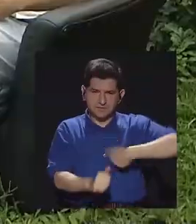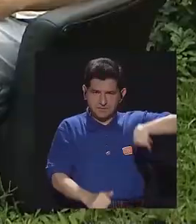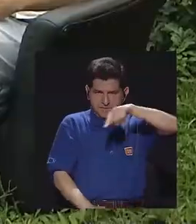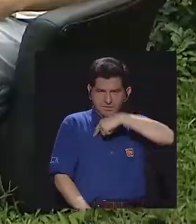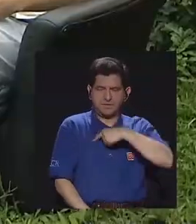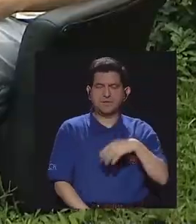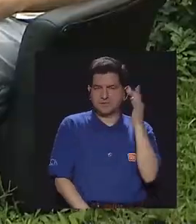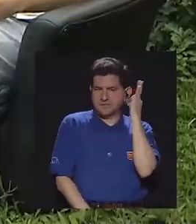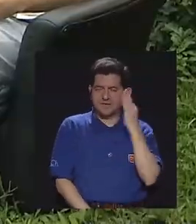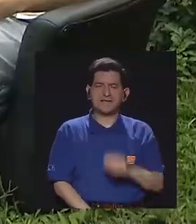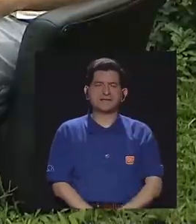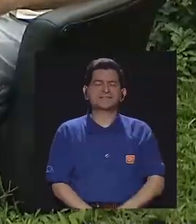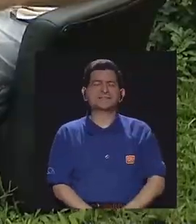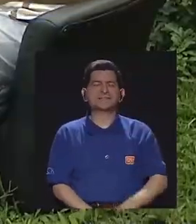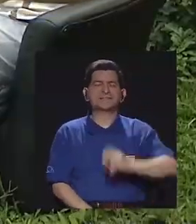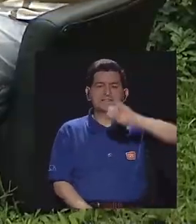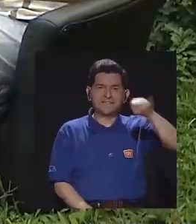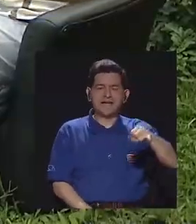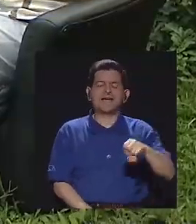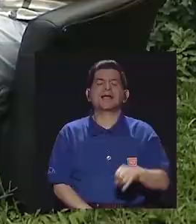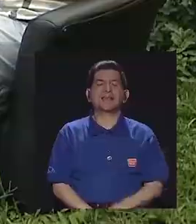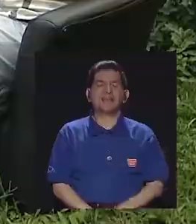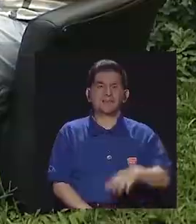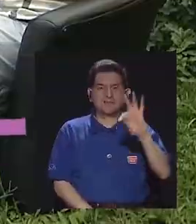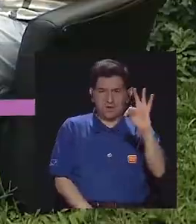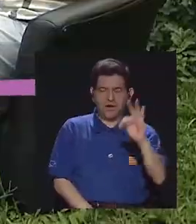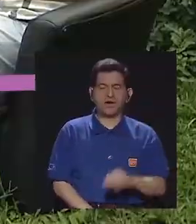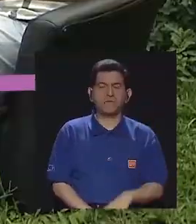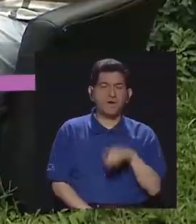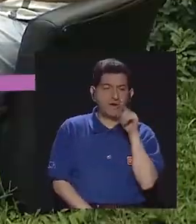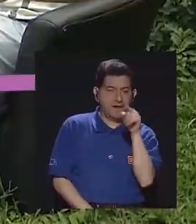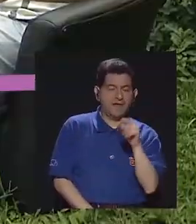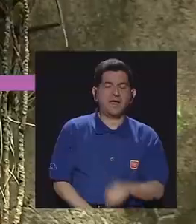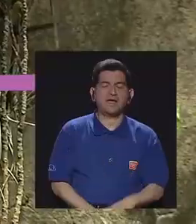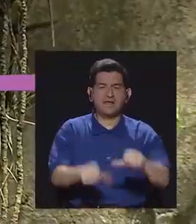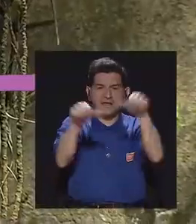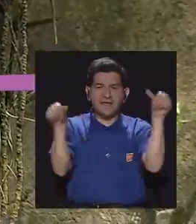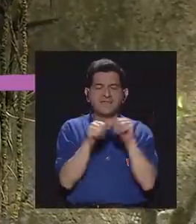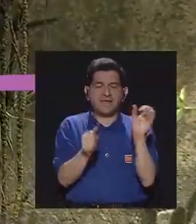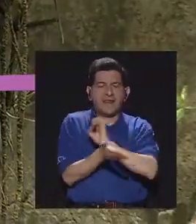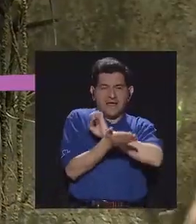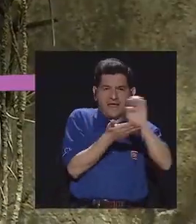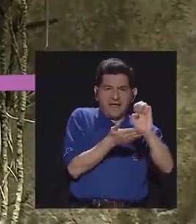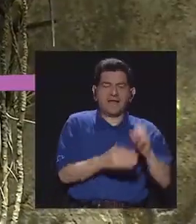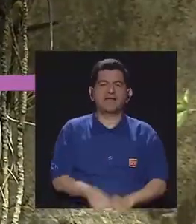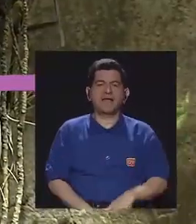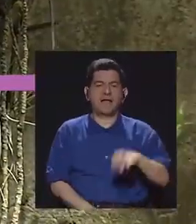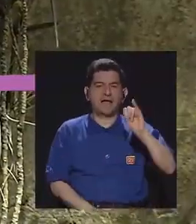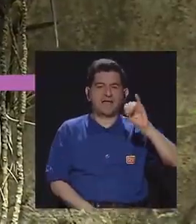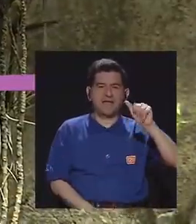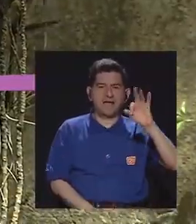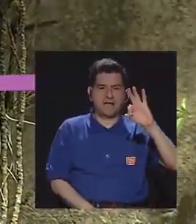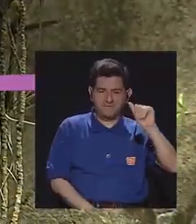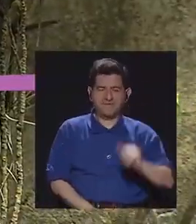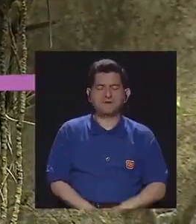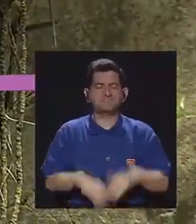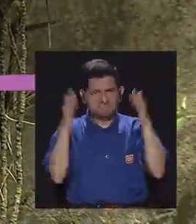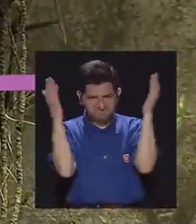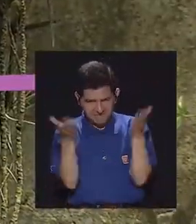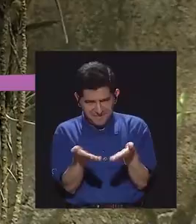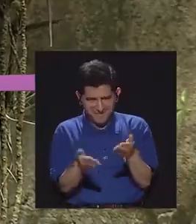acompaña la señora Jacqueline Torjaue, psicóloga del área de prevención del IAPA. Bienvenida, Jacqueline. Muchas gracias. Bienvenida,